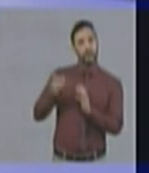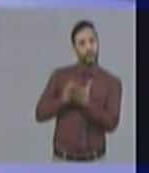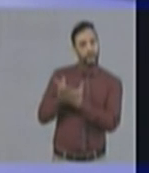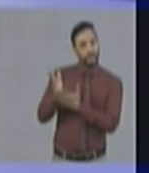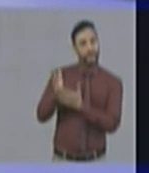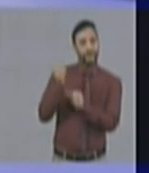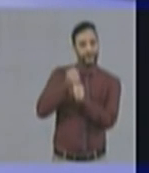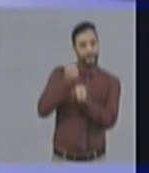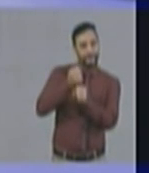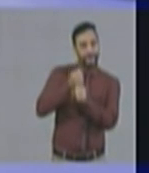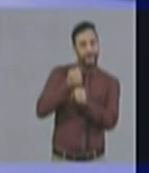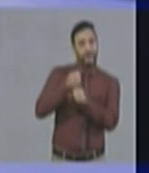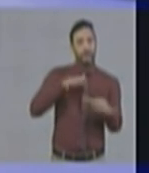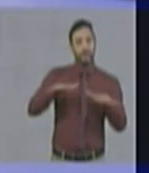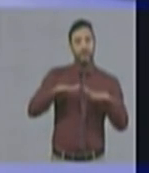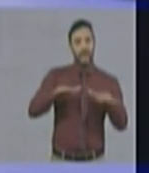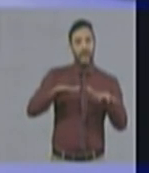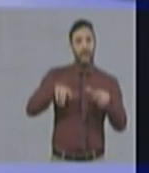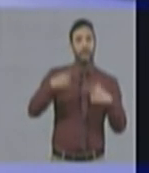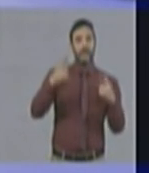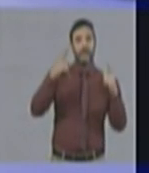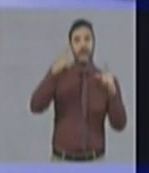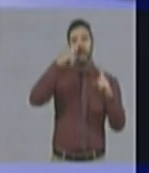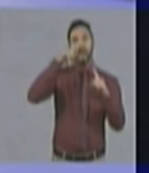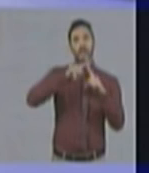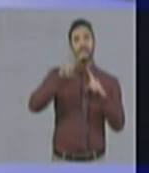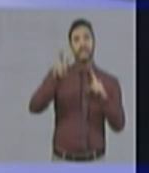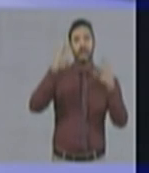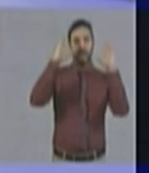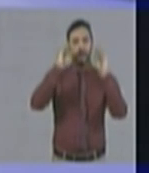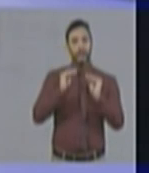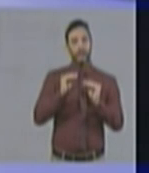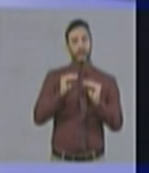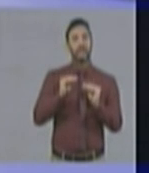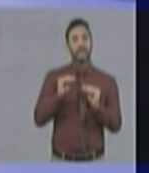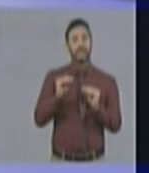preparar el informe para el noticiero estelar de la televisión cubana, que seguramente